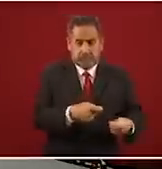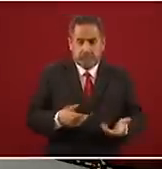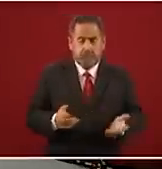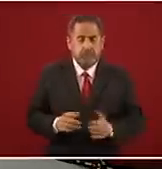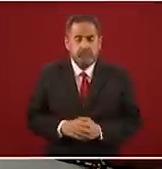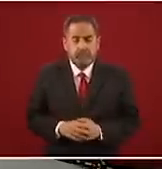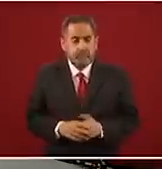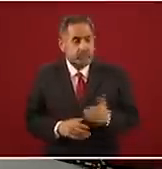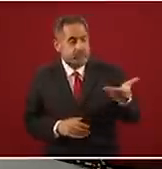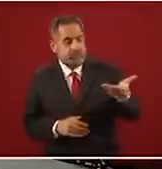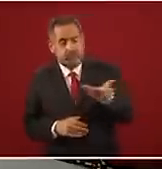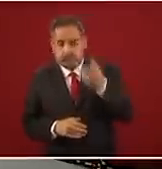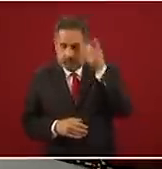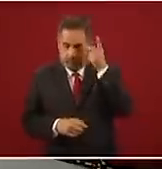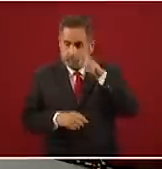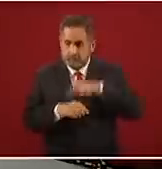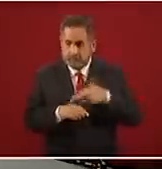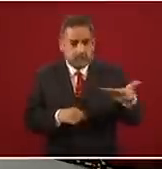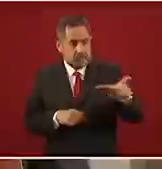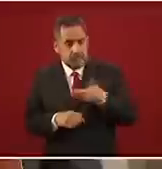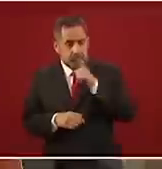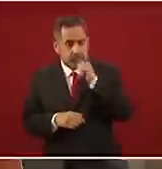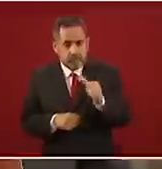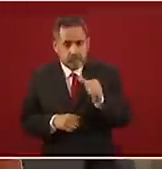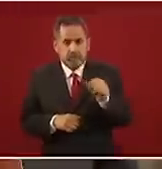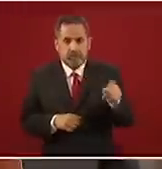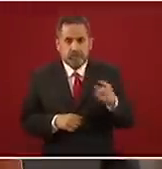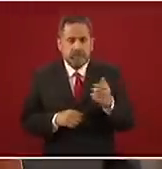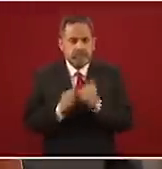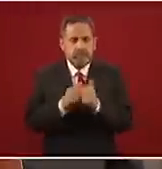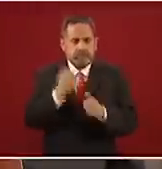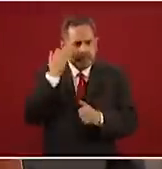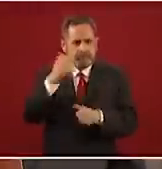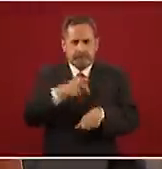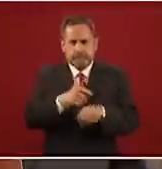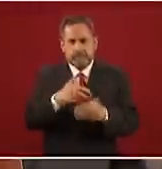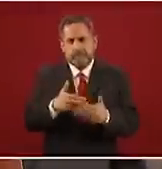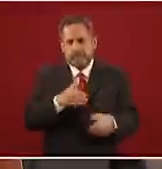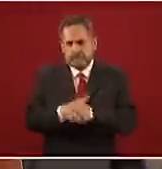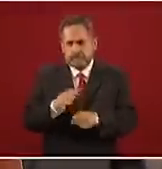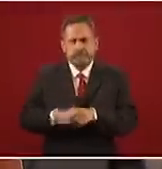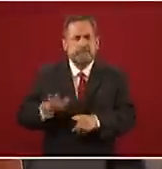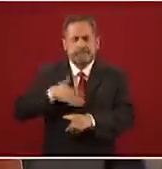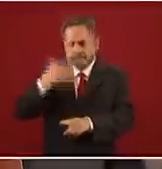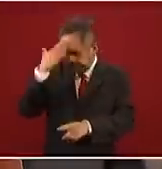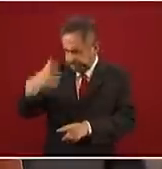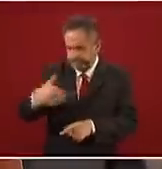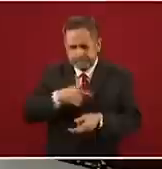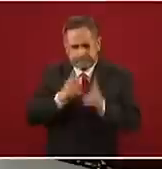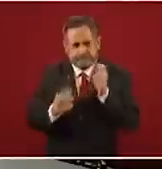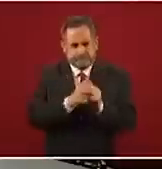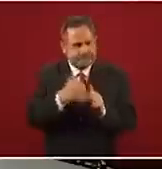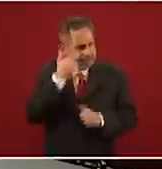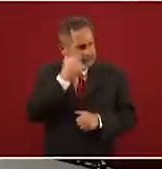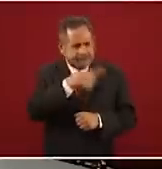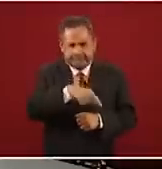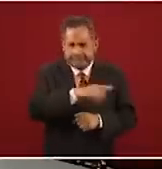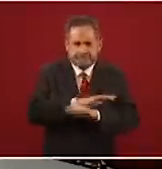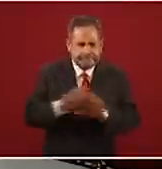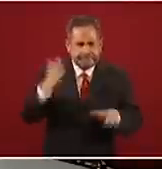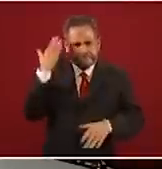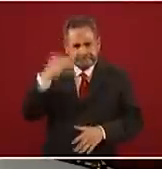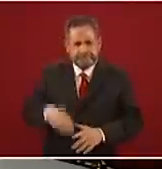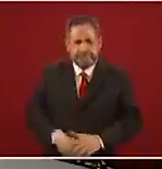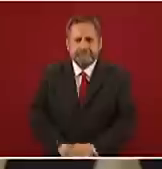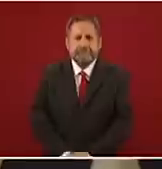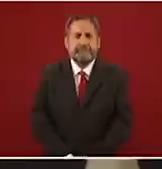nadie. No me solicitó el medicamento el director, lo tiene que hacer con tiempo. Los familiares estaban llorando. Sí, yo lo sé, yo hablé con ellos. Las madres llorando, los hijos